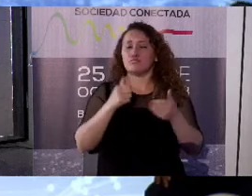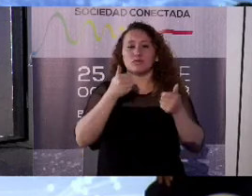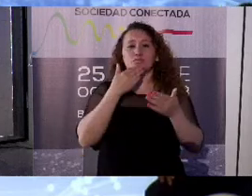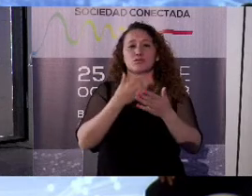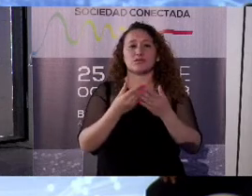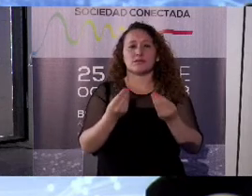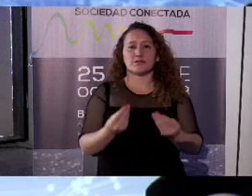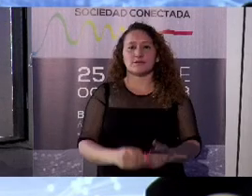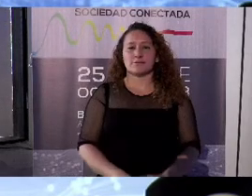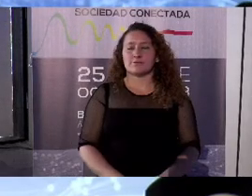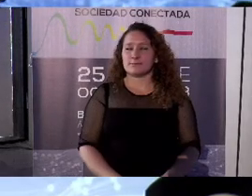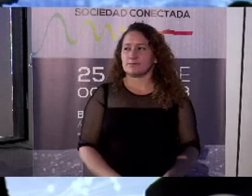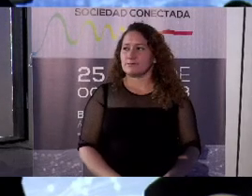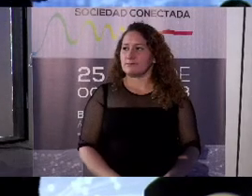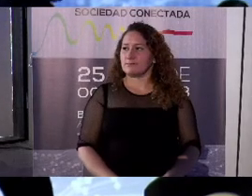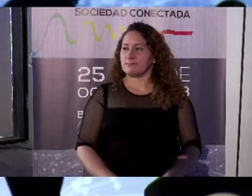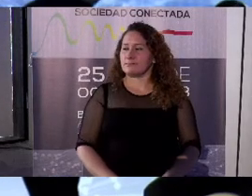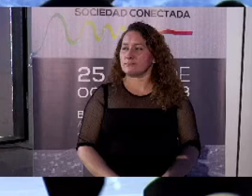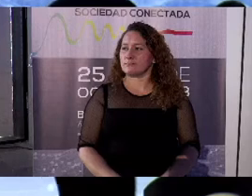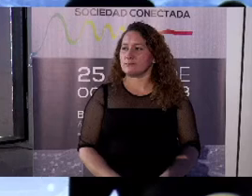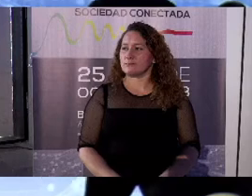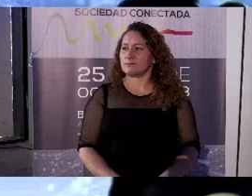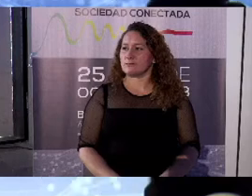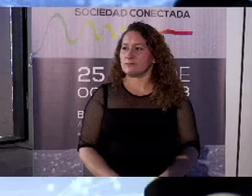Muchas gracias muchas gracias hug